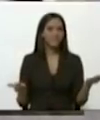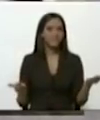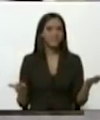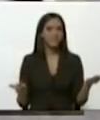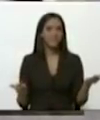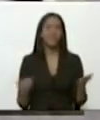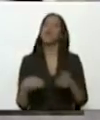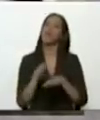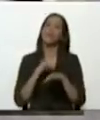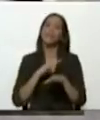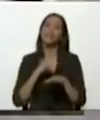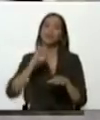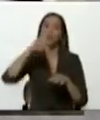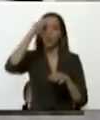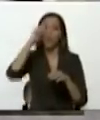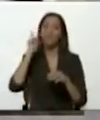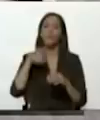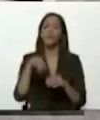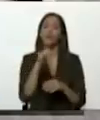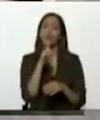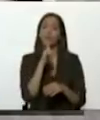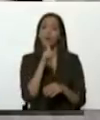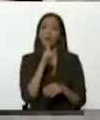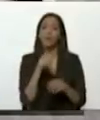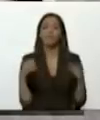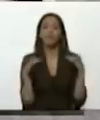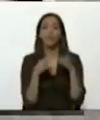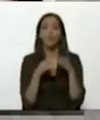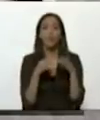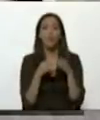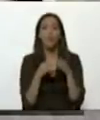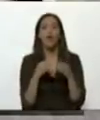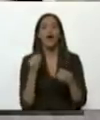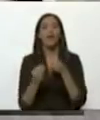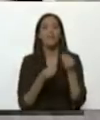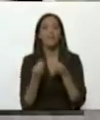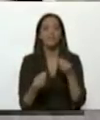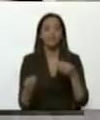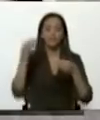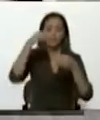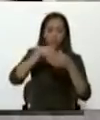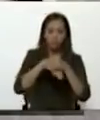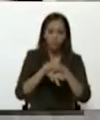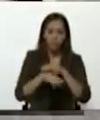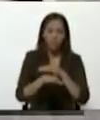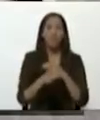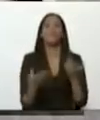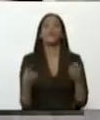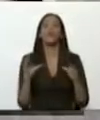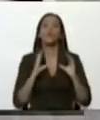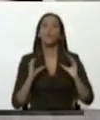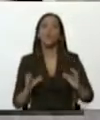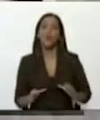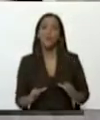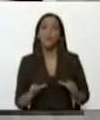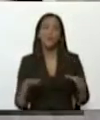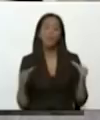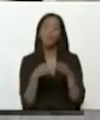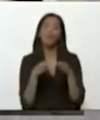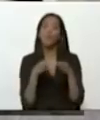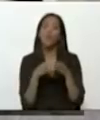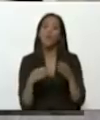El ministro Jorge Rodríguez también informaba que estos grupos habían sido infiltrados por cuerpos leales al